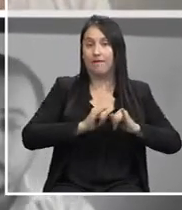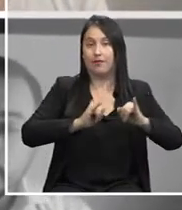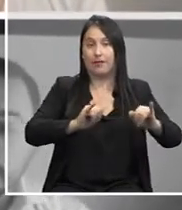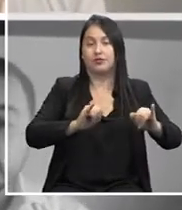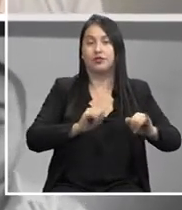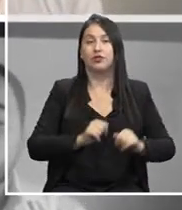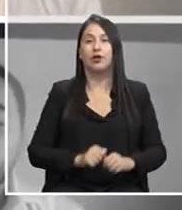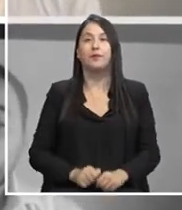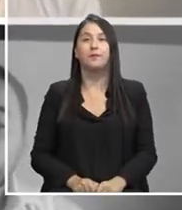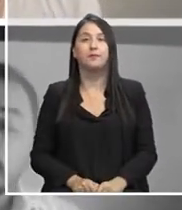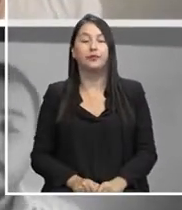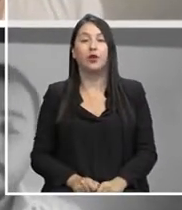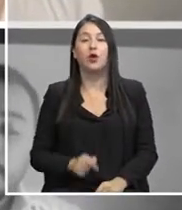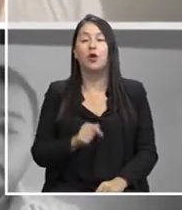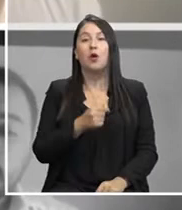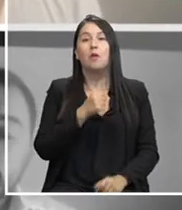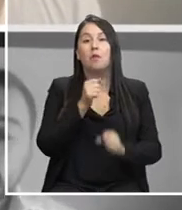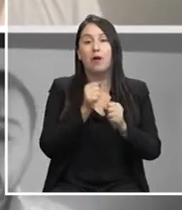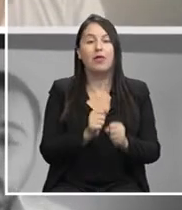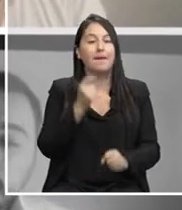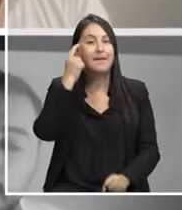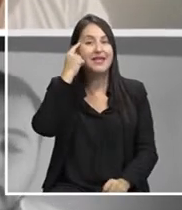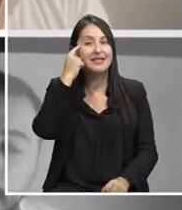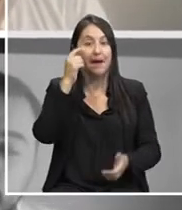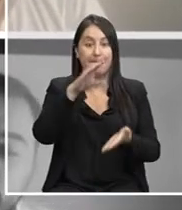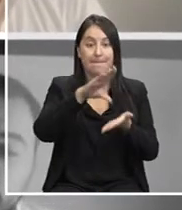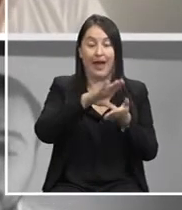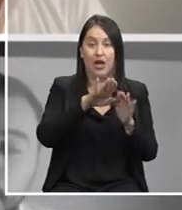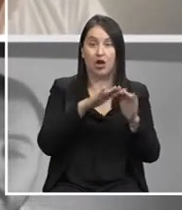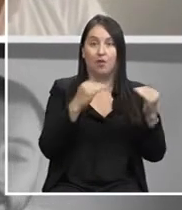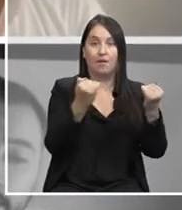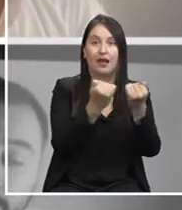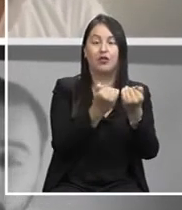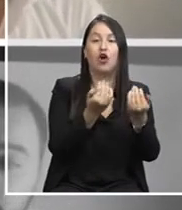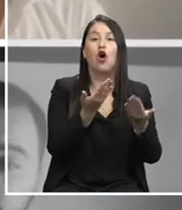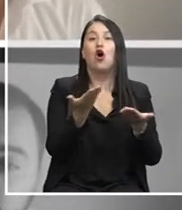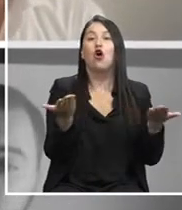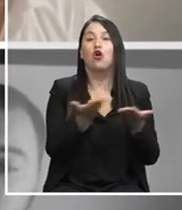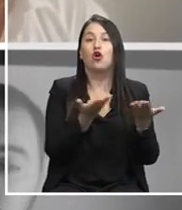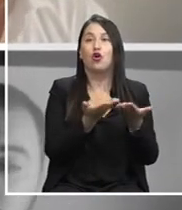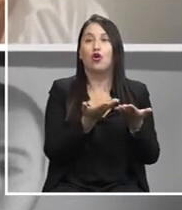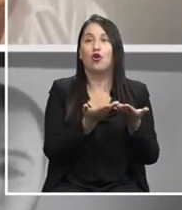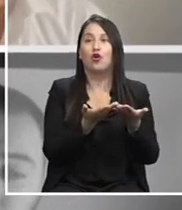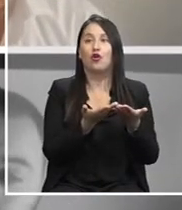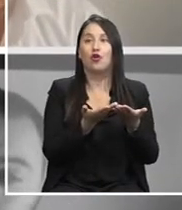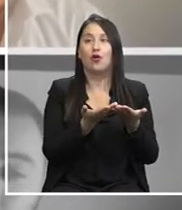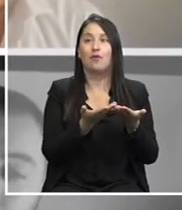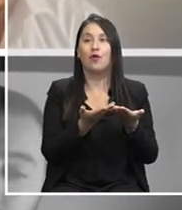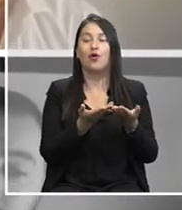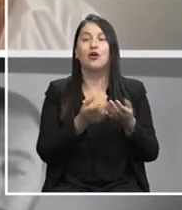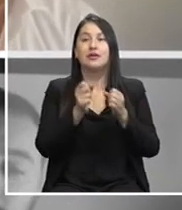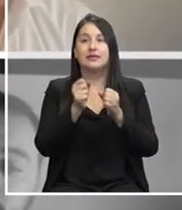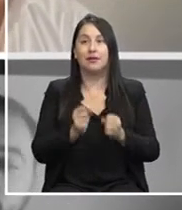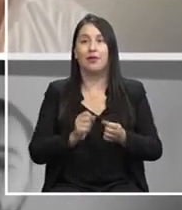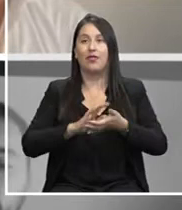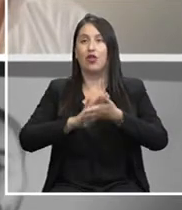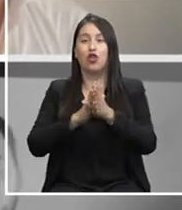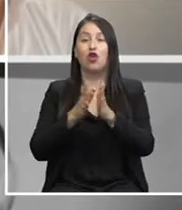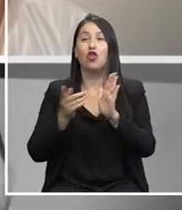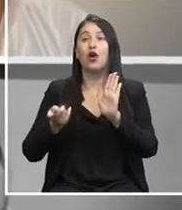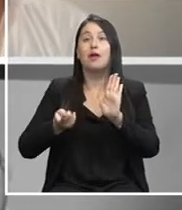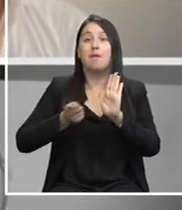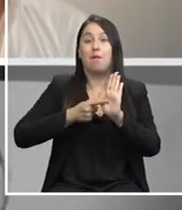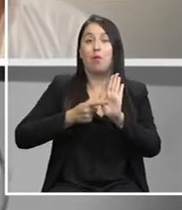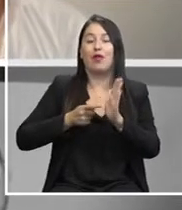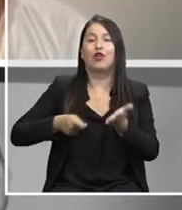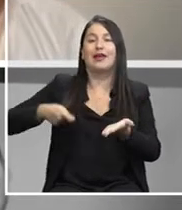en cuenta el PIB entero, también podemos ver cómo se distribuye el peso de la fiscalidad, ¿cierto? De los impuestos, de todos los impuestos que se pagan en la economía.